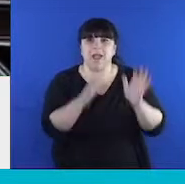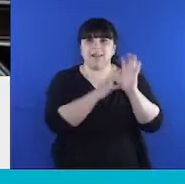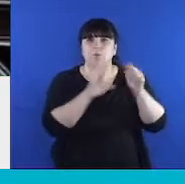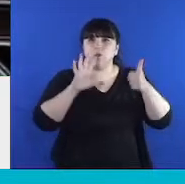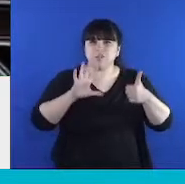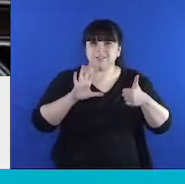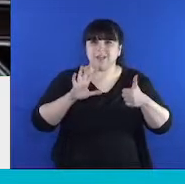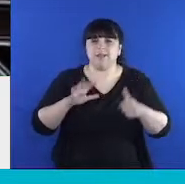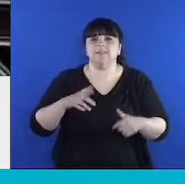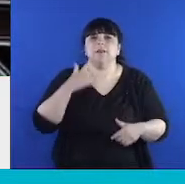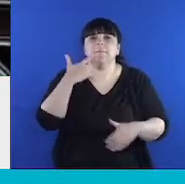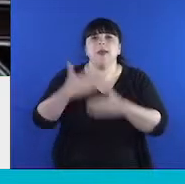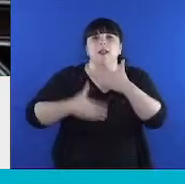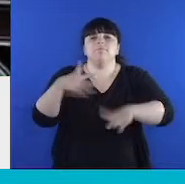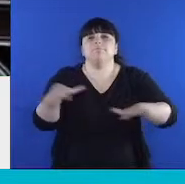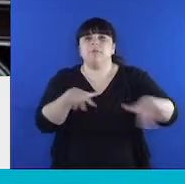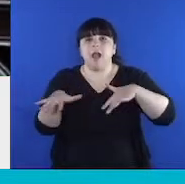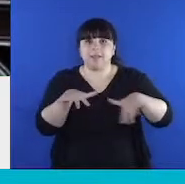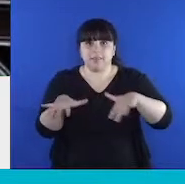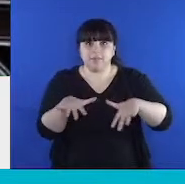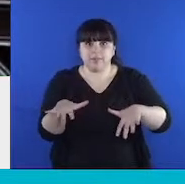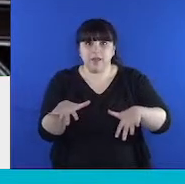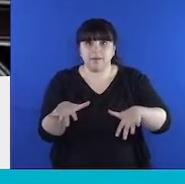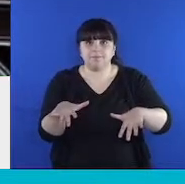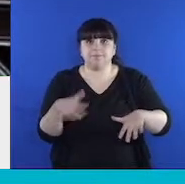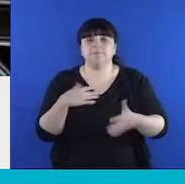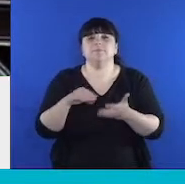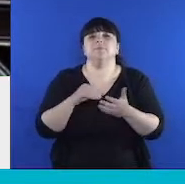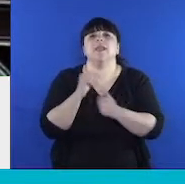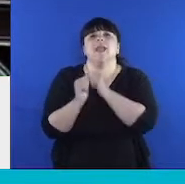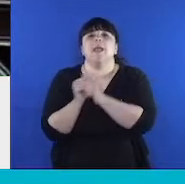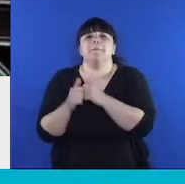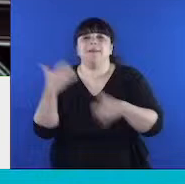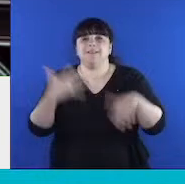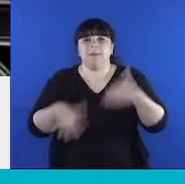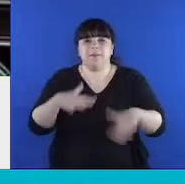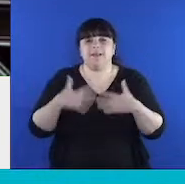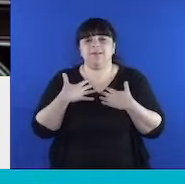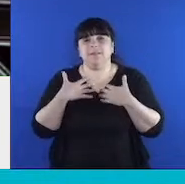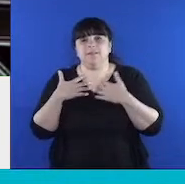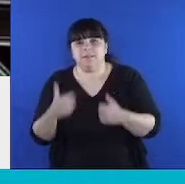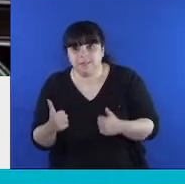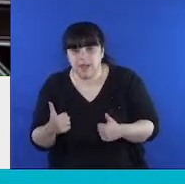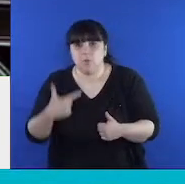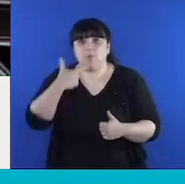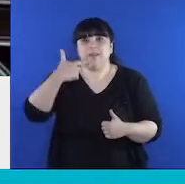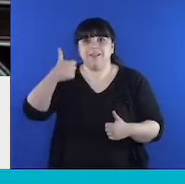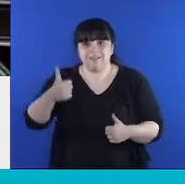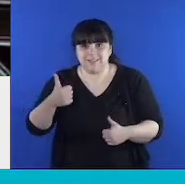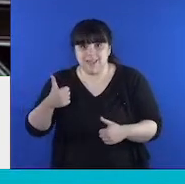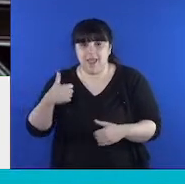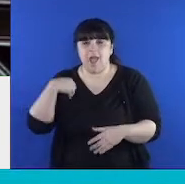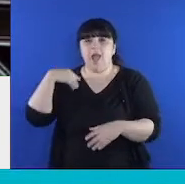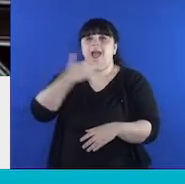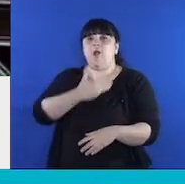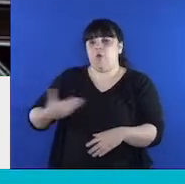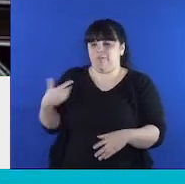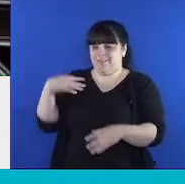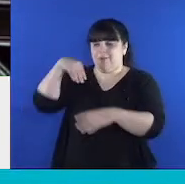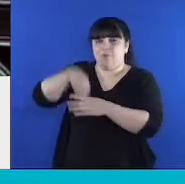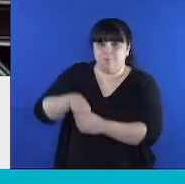actividad, la empresa bonaerense de emergencias en salud, sociedad anónima con participación estatal mayoritaria, no le serán